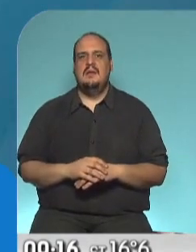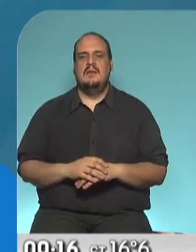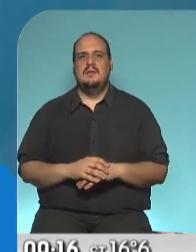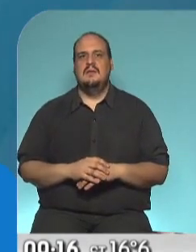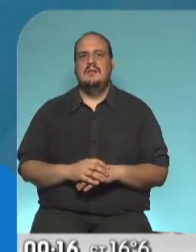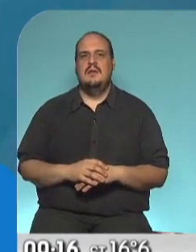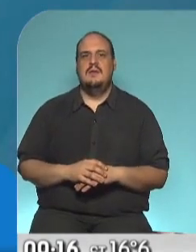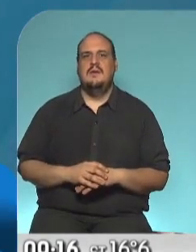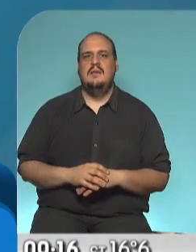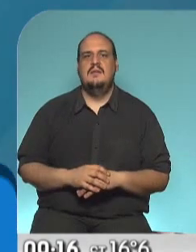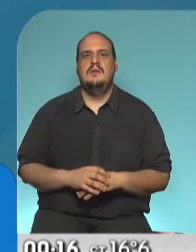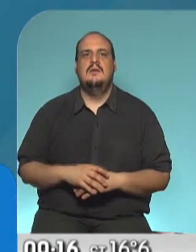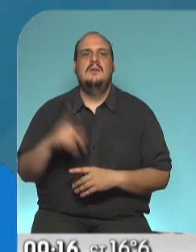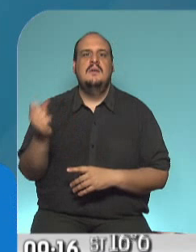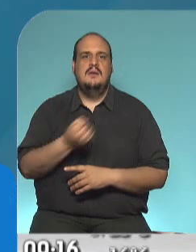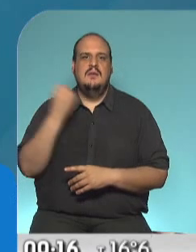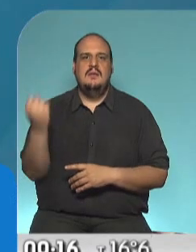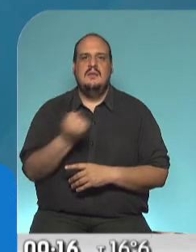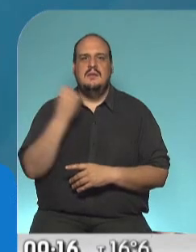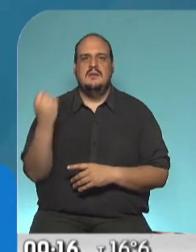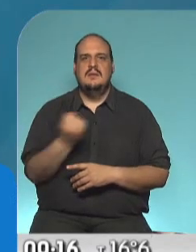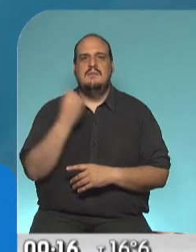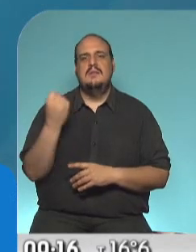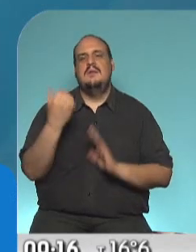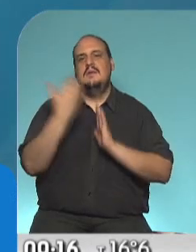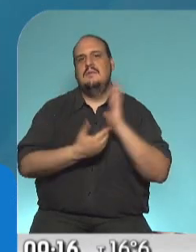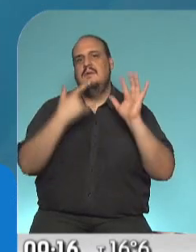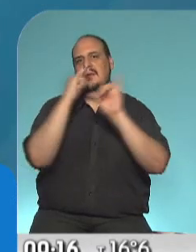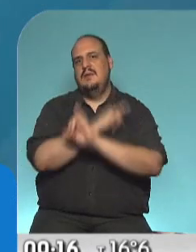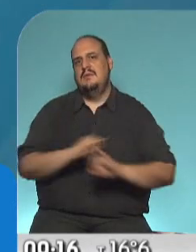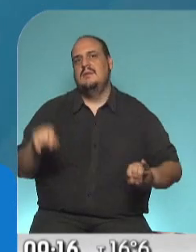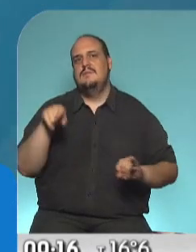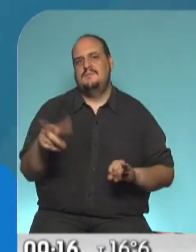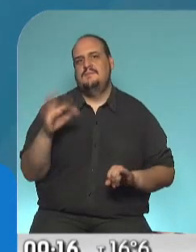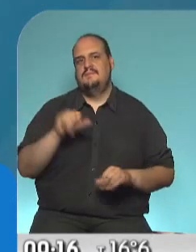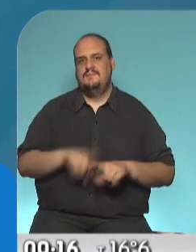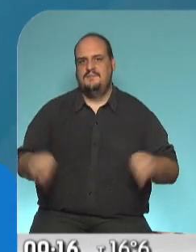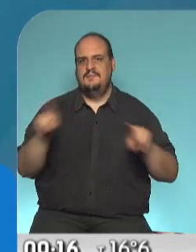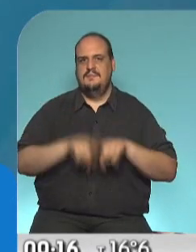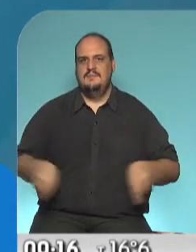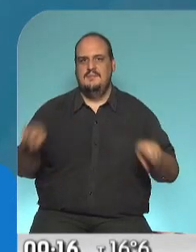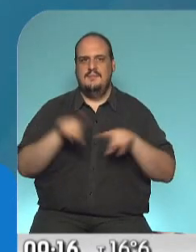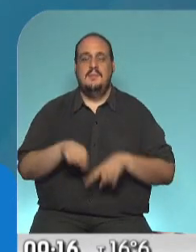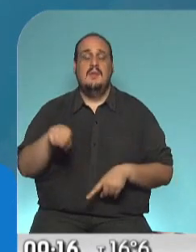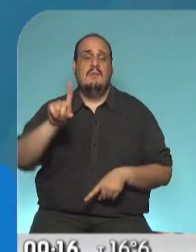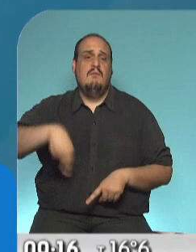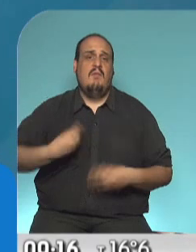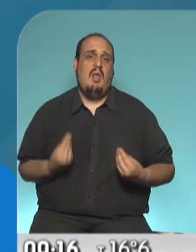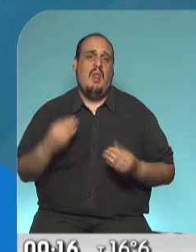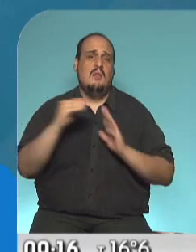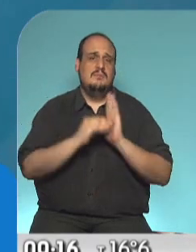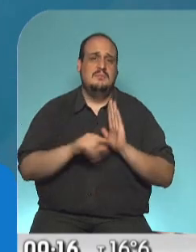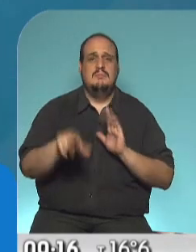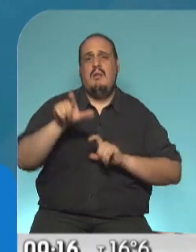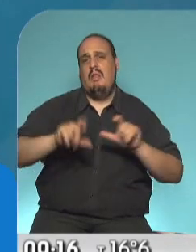lo importante de esto es que nosotros las partes de prensa que sacamos diariamente surgen el número de casos el